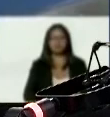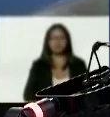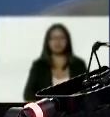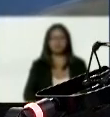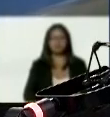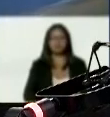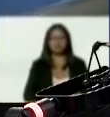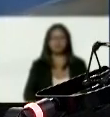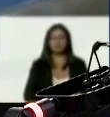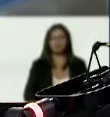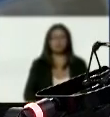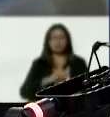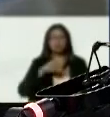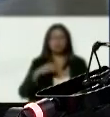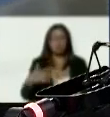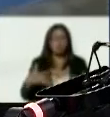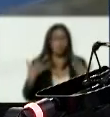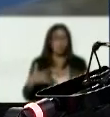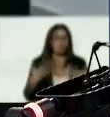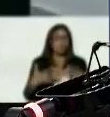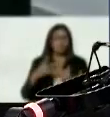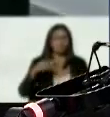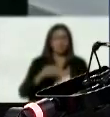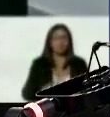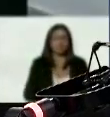común, que pareciera que es el sentido